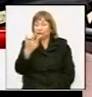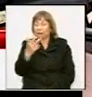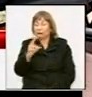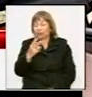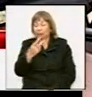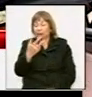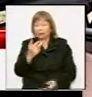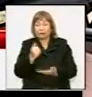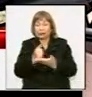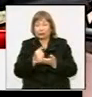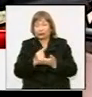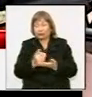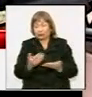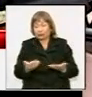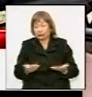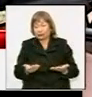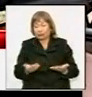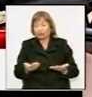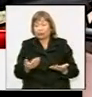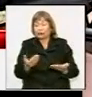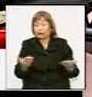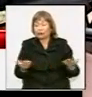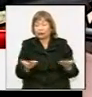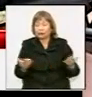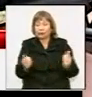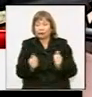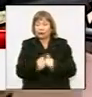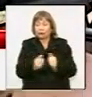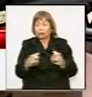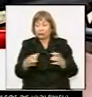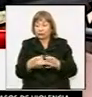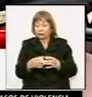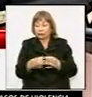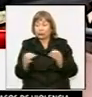3 suplentes, donde el comité se encarga de